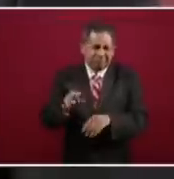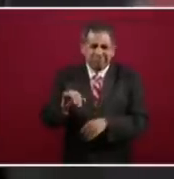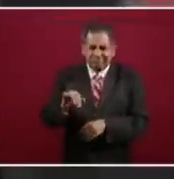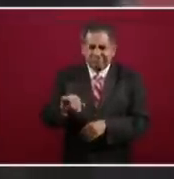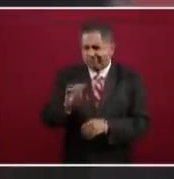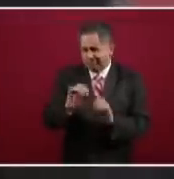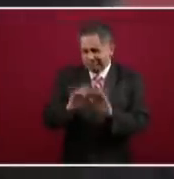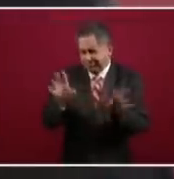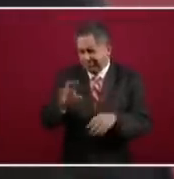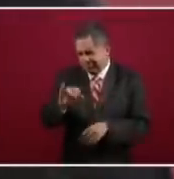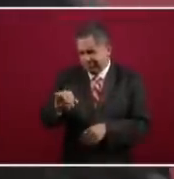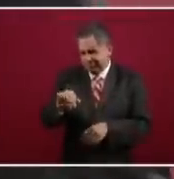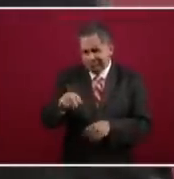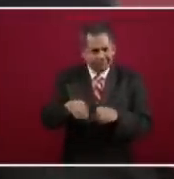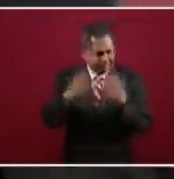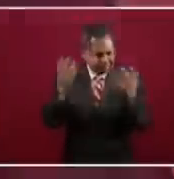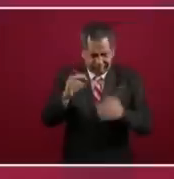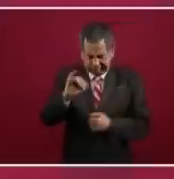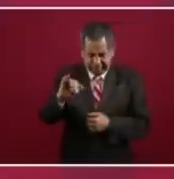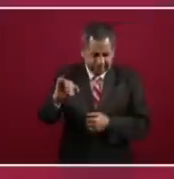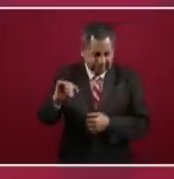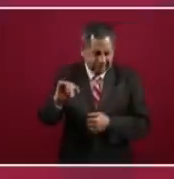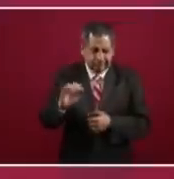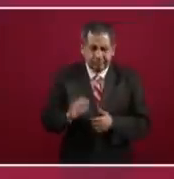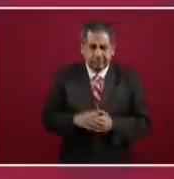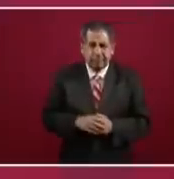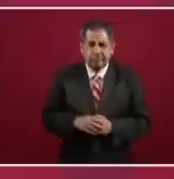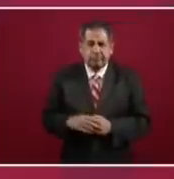claro claro que sí